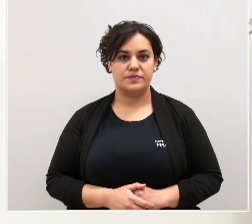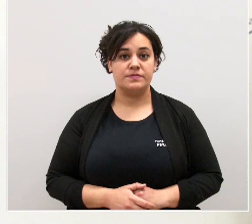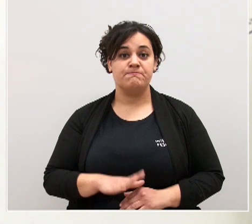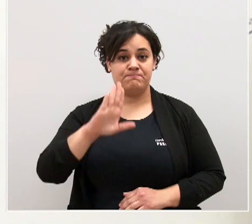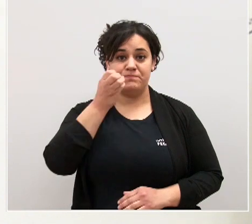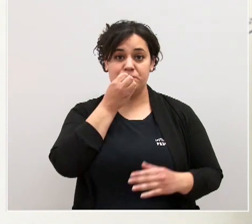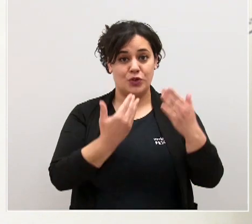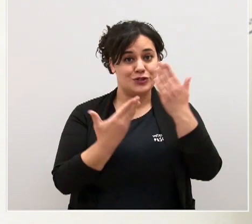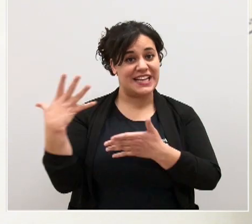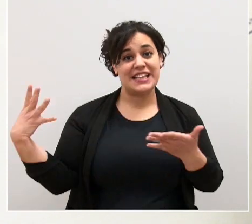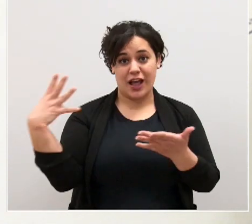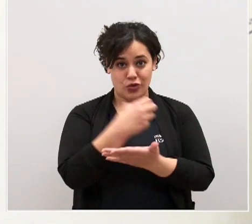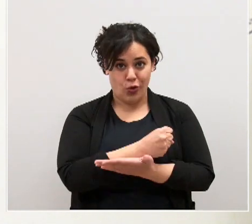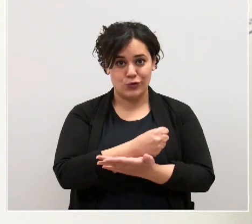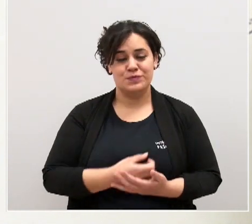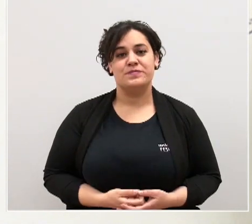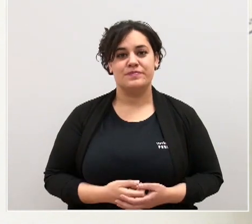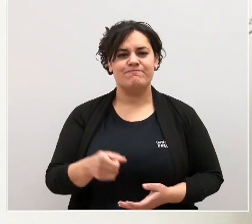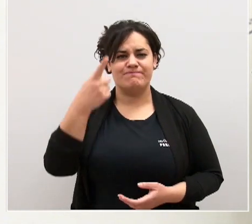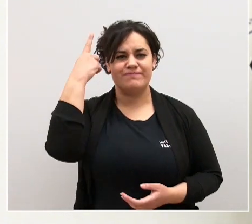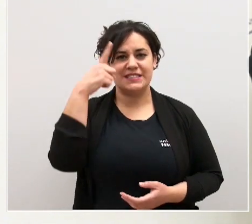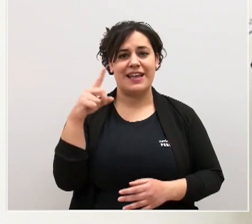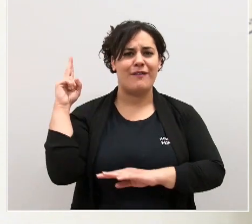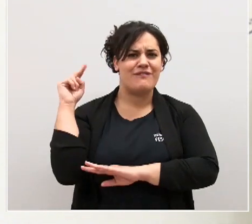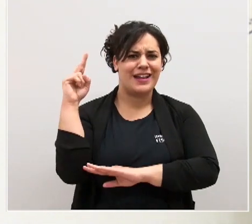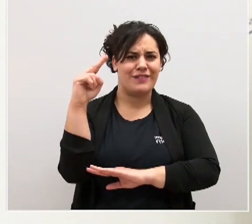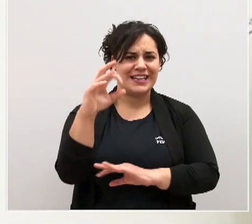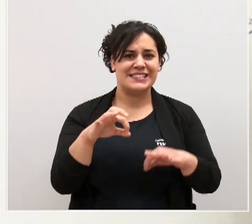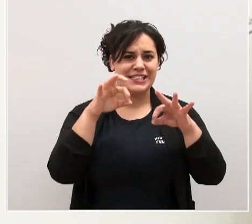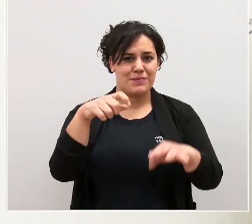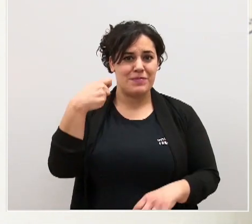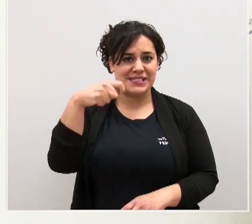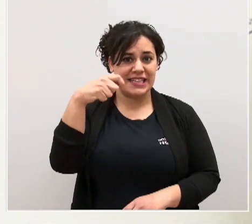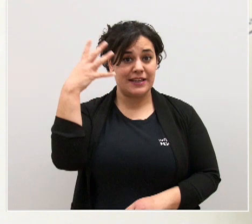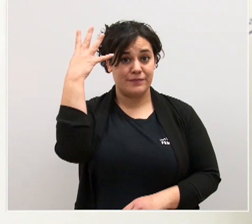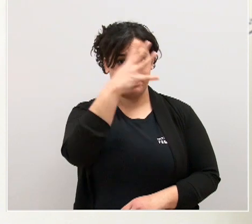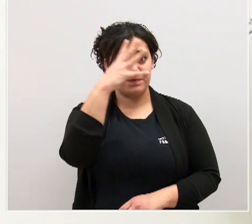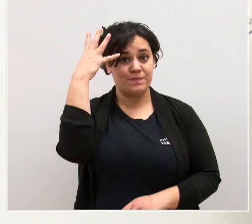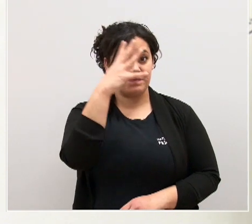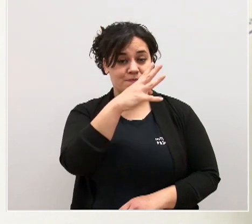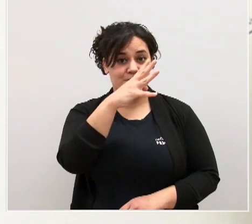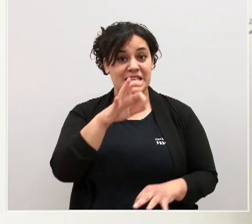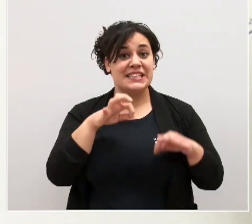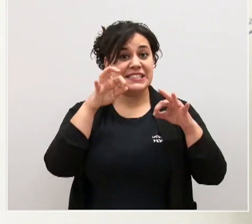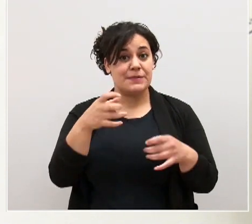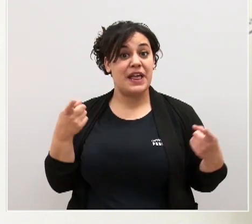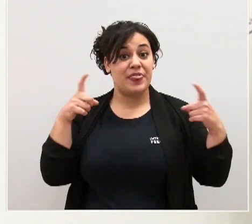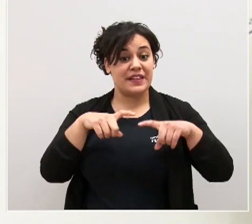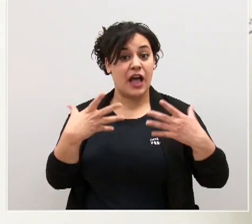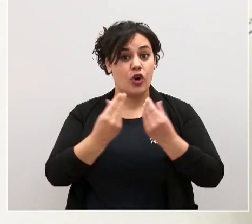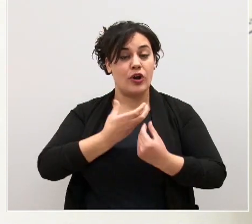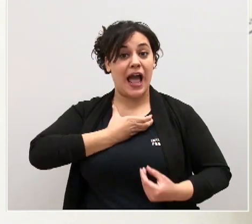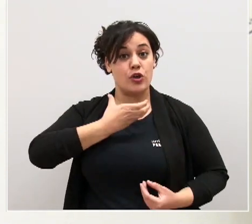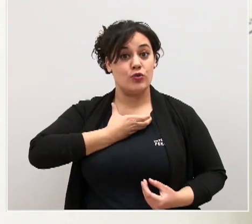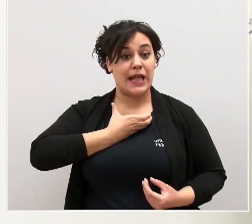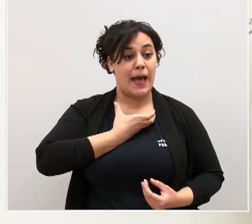Buenos días a todos. Como saben todos los viernes, nuestro presidente Fernando López Miras tiene una cita con los ayuntamientos